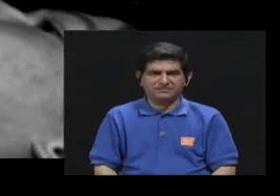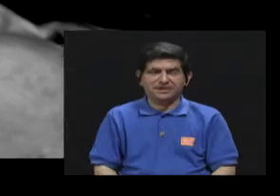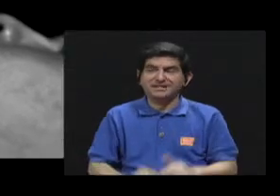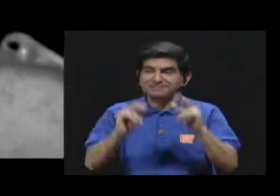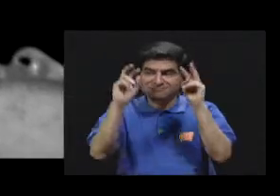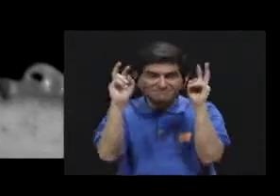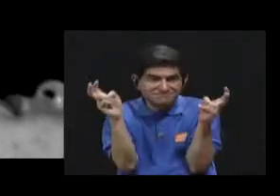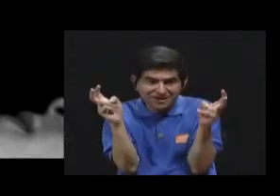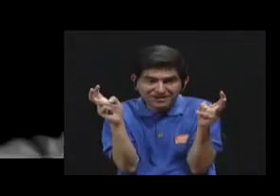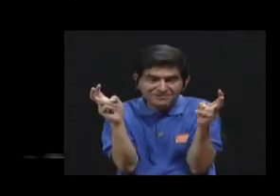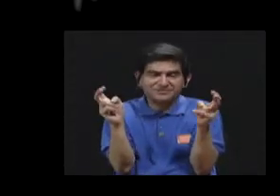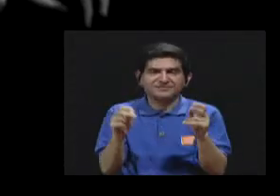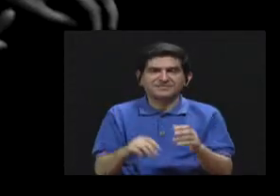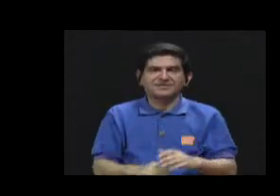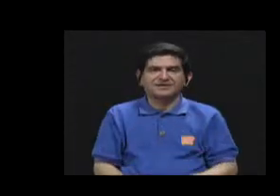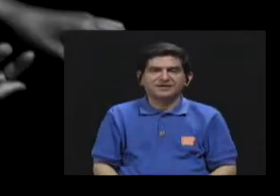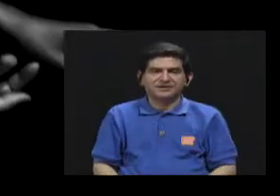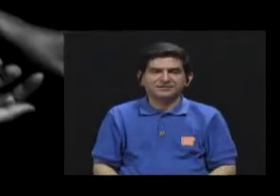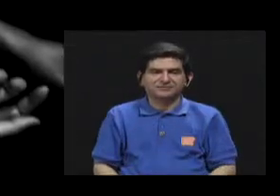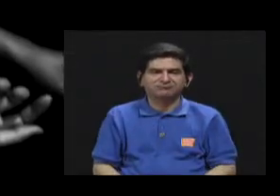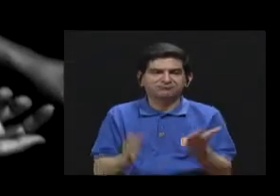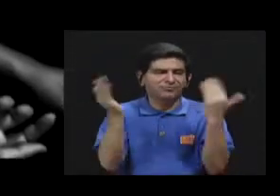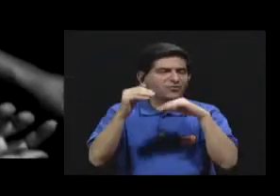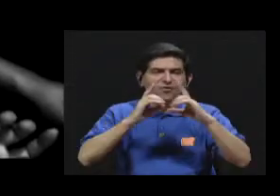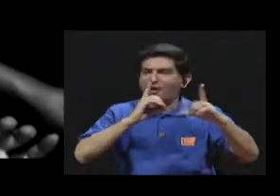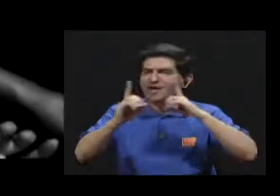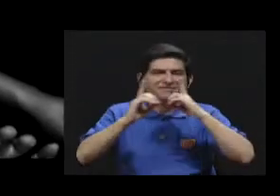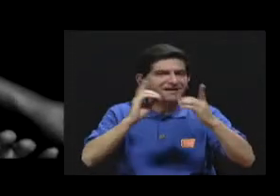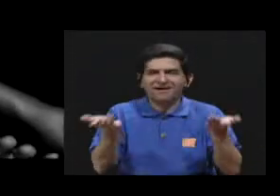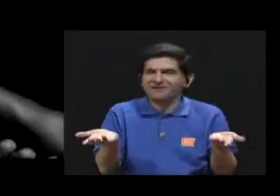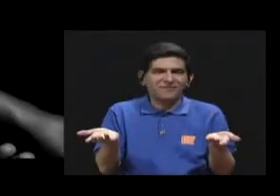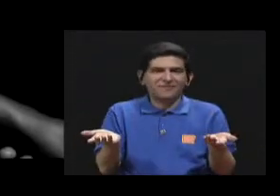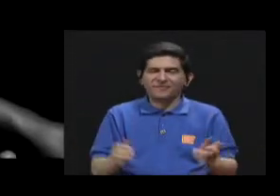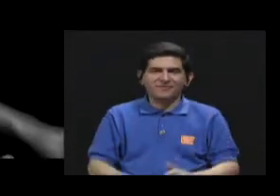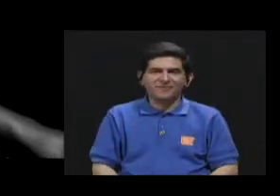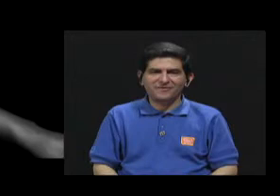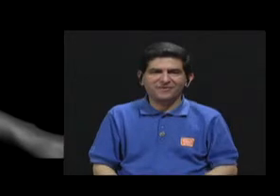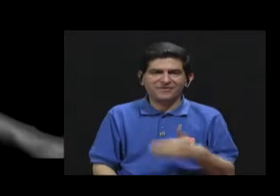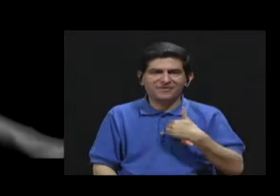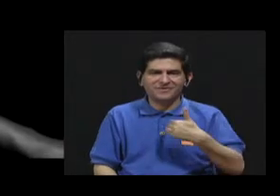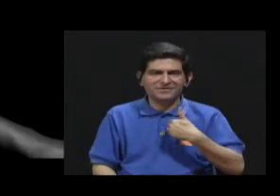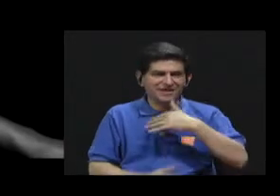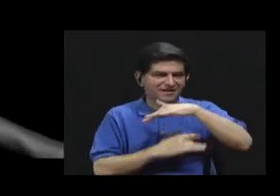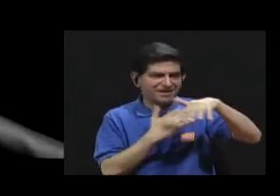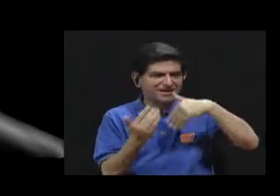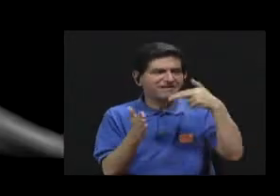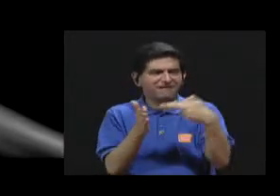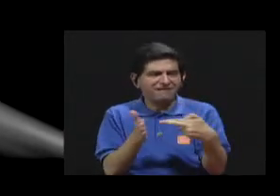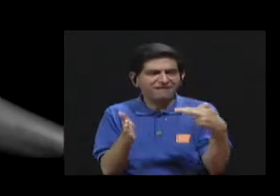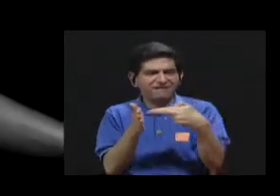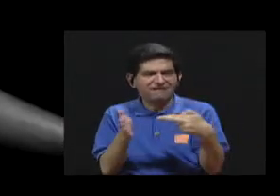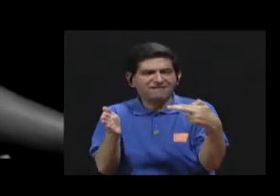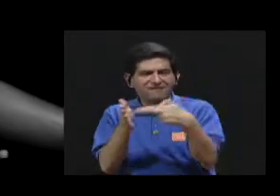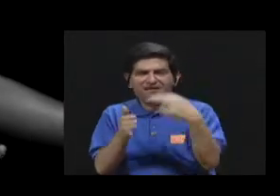temática... bueno, no hay diálogo, no hay... la interacción es como muy repetitiva